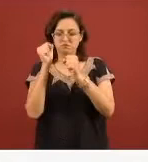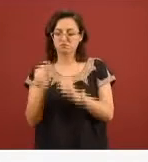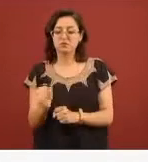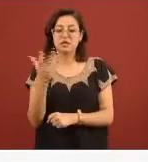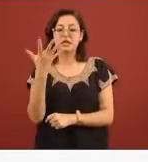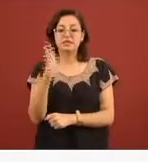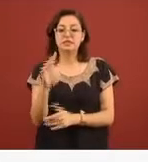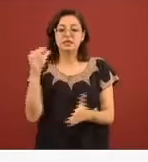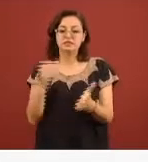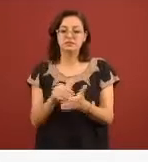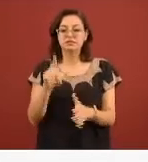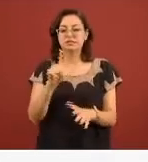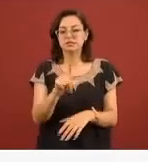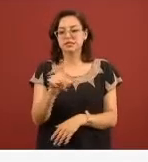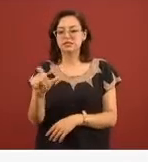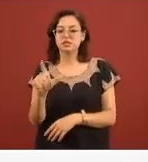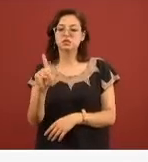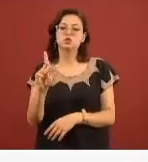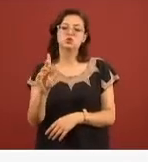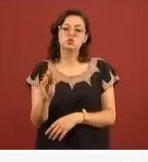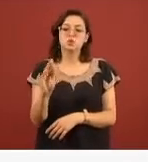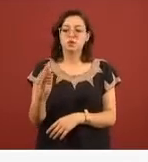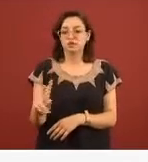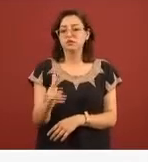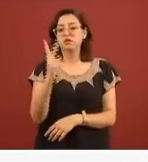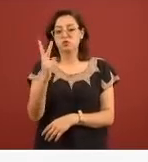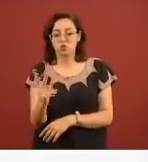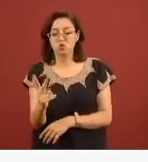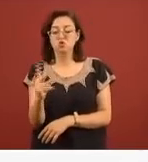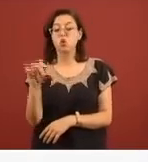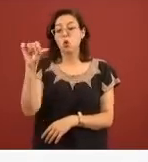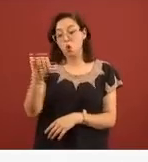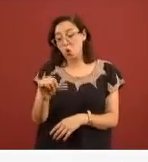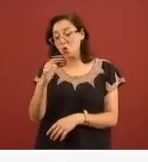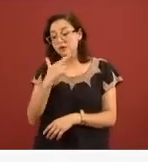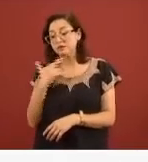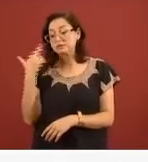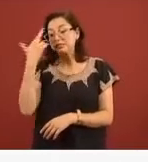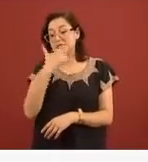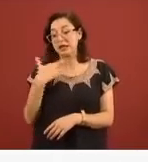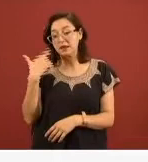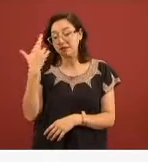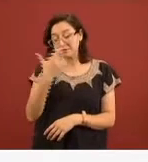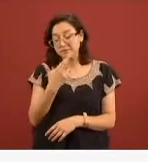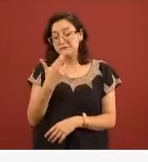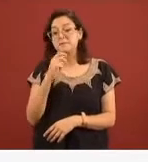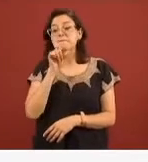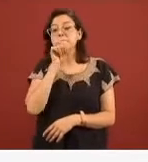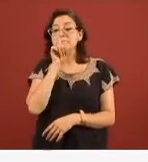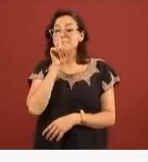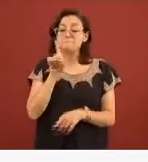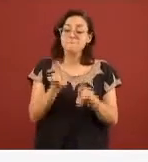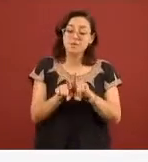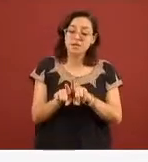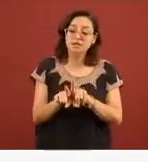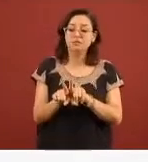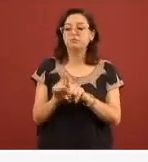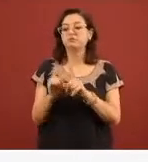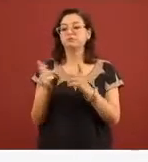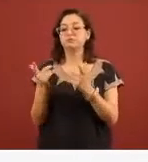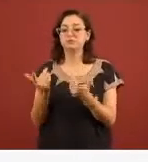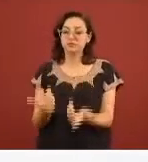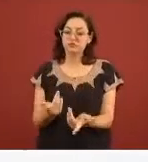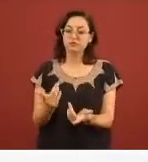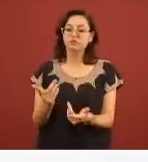esos 10.792 que se tienen el día de hoy y que en su momento también se encuentran